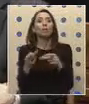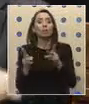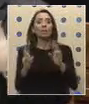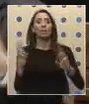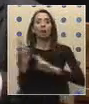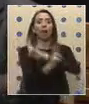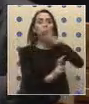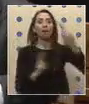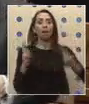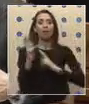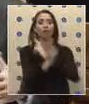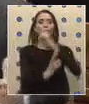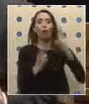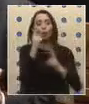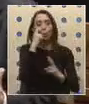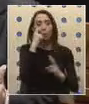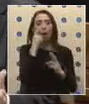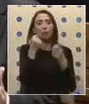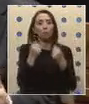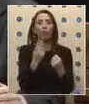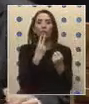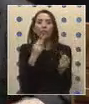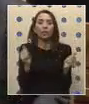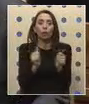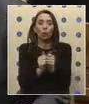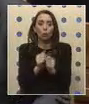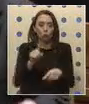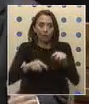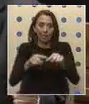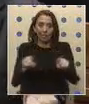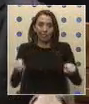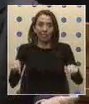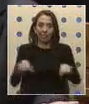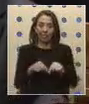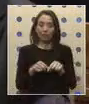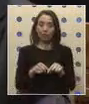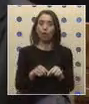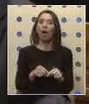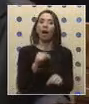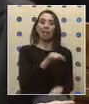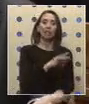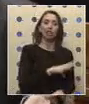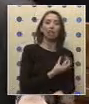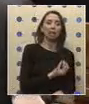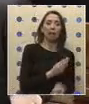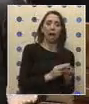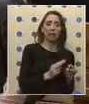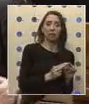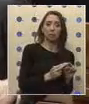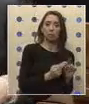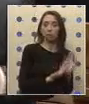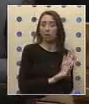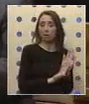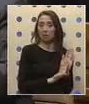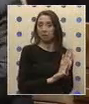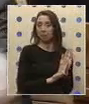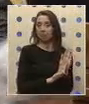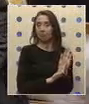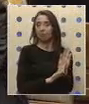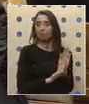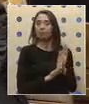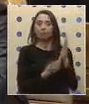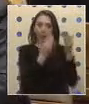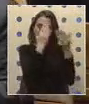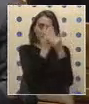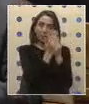para construir la capacidad de vivir juntos dentro de un territorio. ¿Qué es lo que estamos haciendo acá? Es enfrentar una